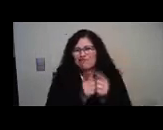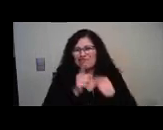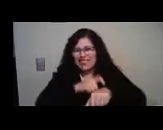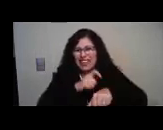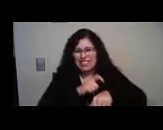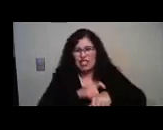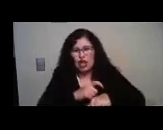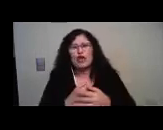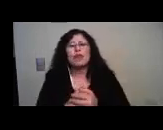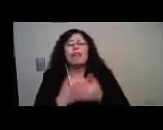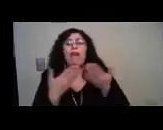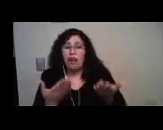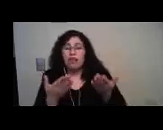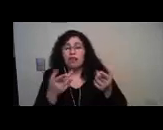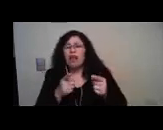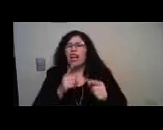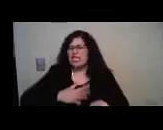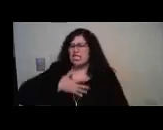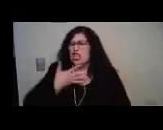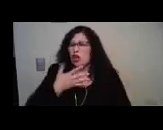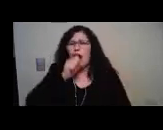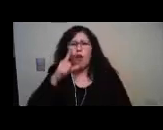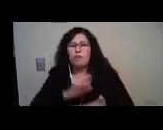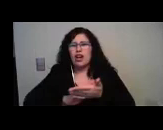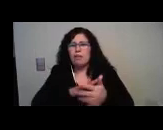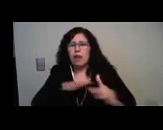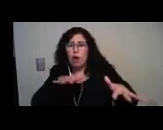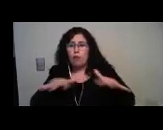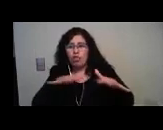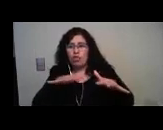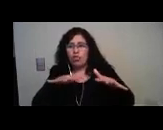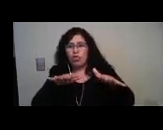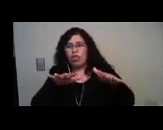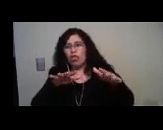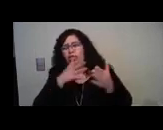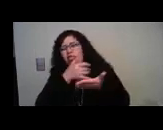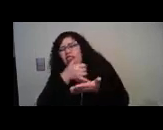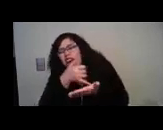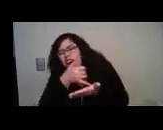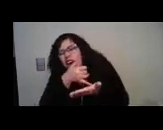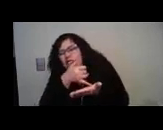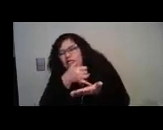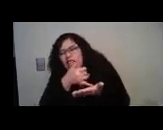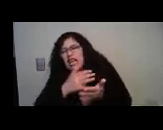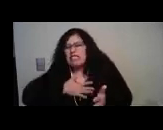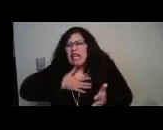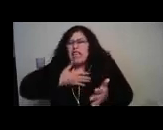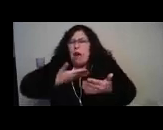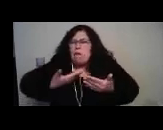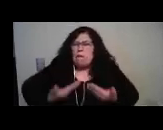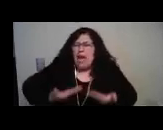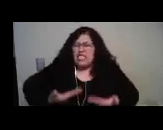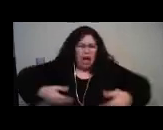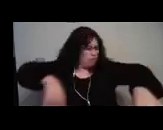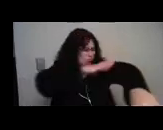la sintomatología característica tiene que ver con debilidad motora, las personas sienten esta sensación de pesadez, ¿cierto? De un miembro superior